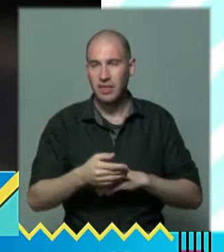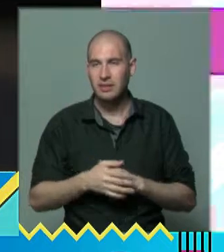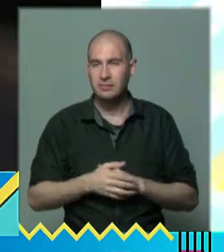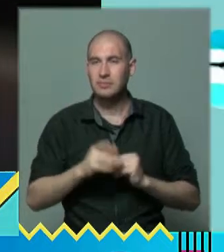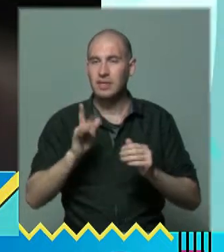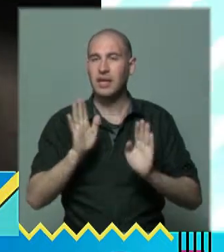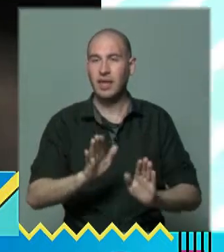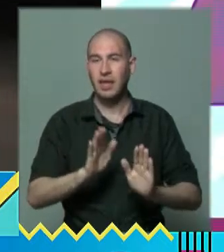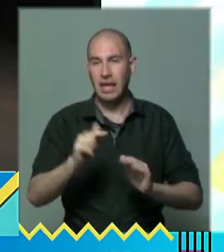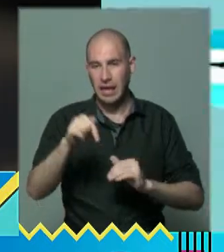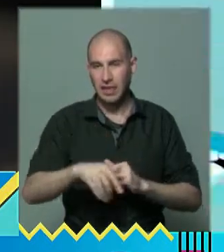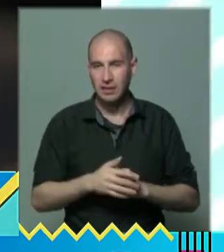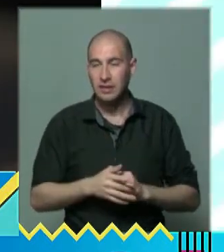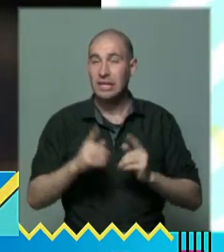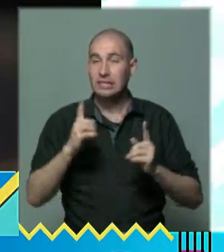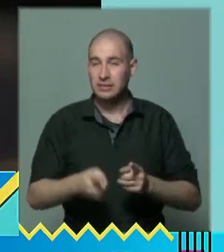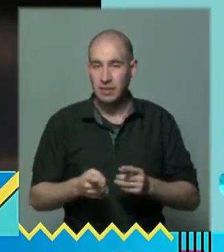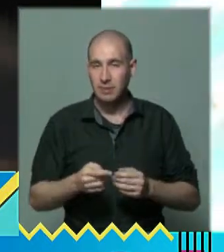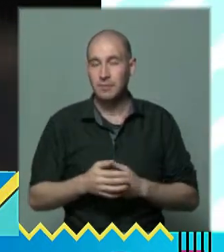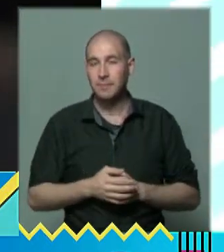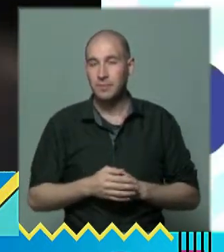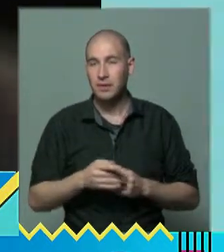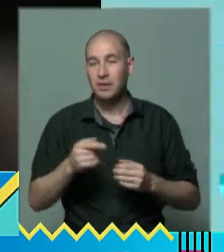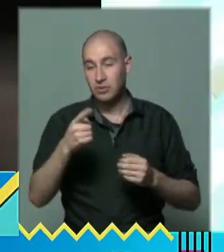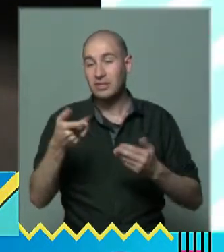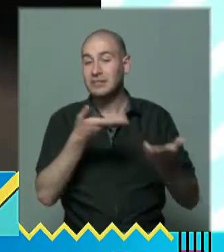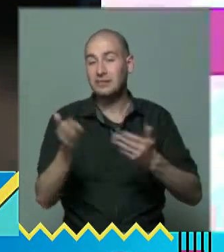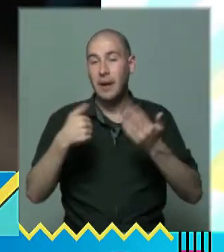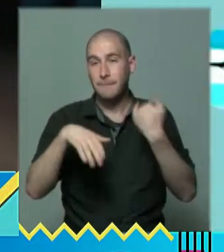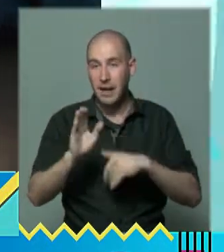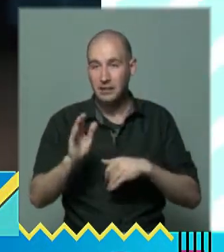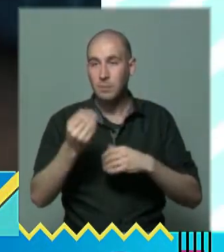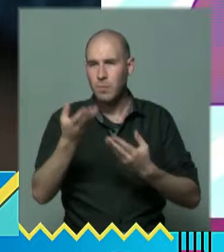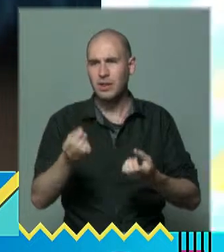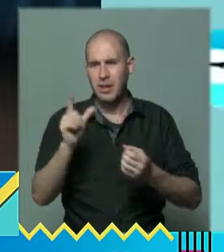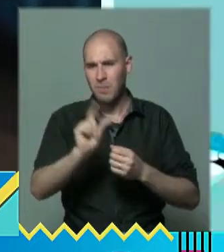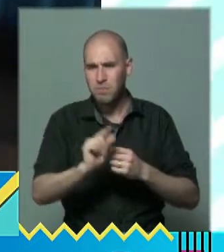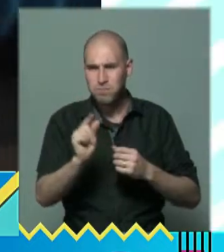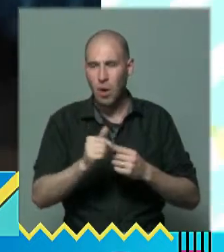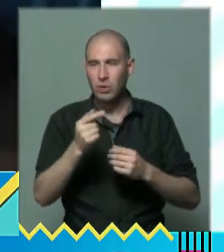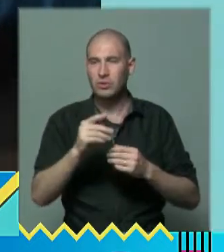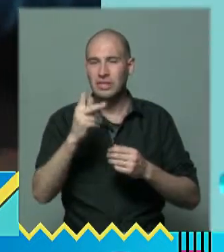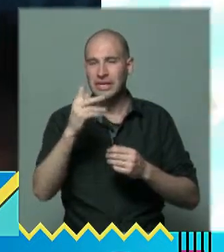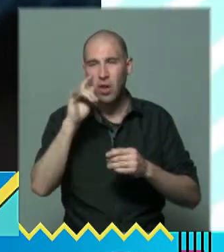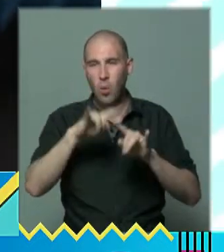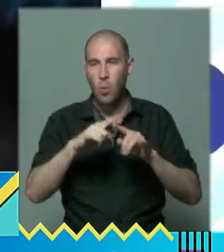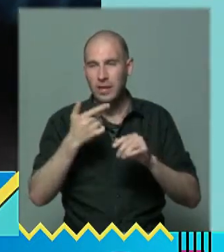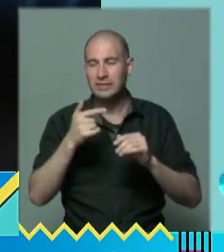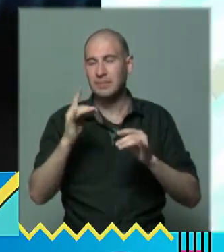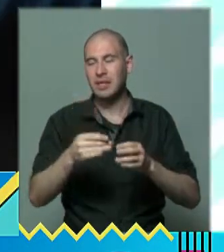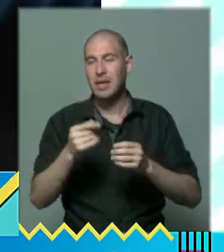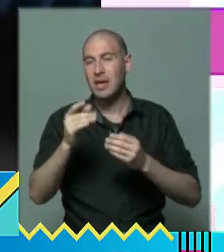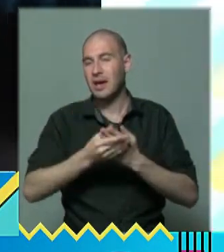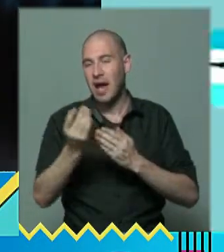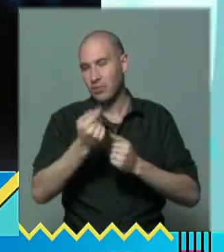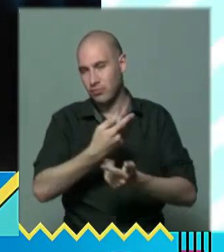de permanencia, incluso ampliar la cobertura, porque bueno, es bastante escueta en cuanto a los kilowatts y los metros cúbicos que